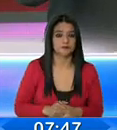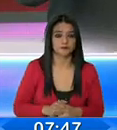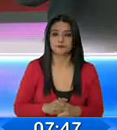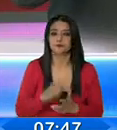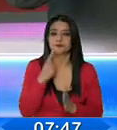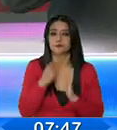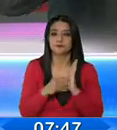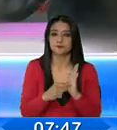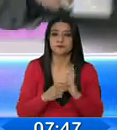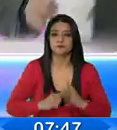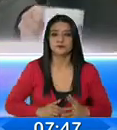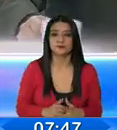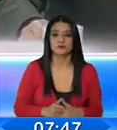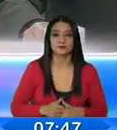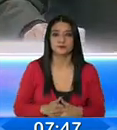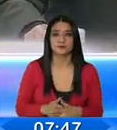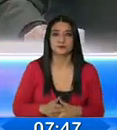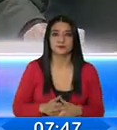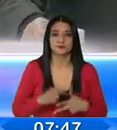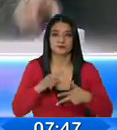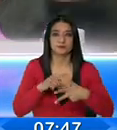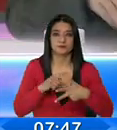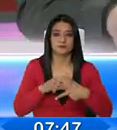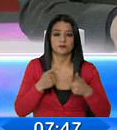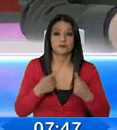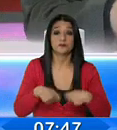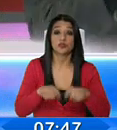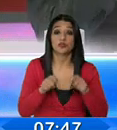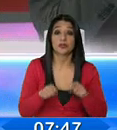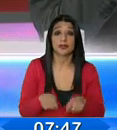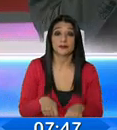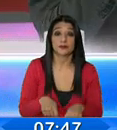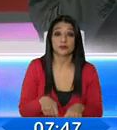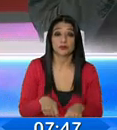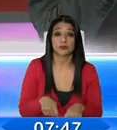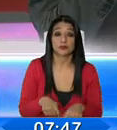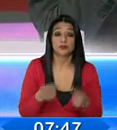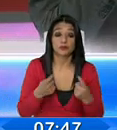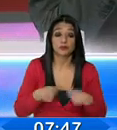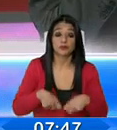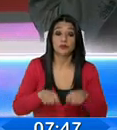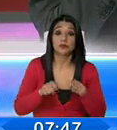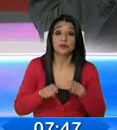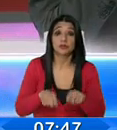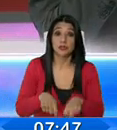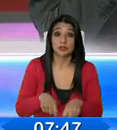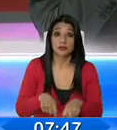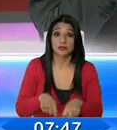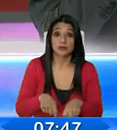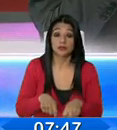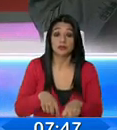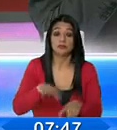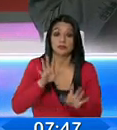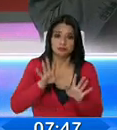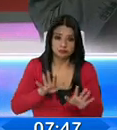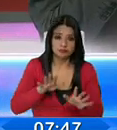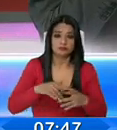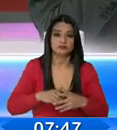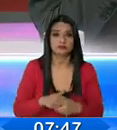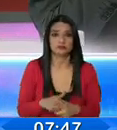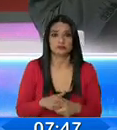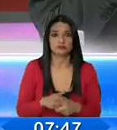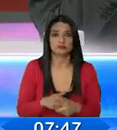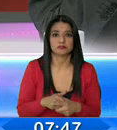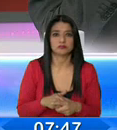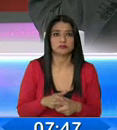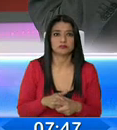primero son las contrataciones que están estando dentro de el